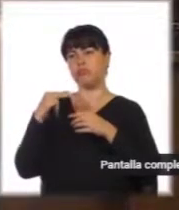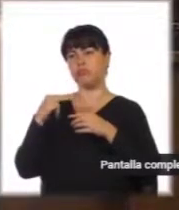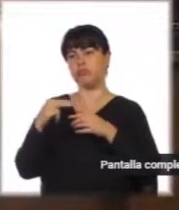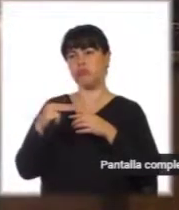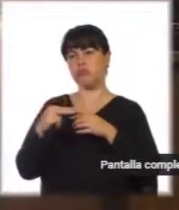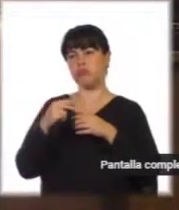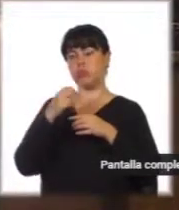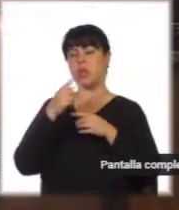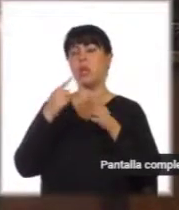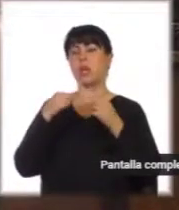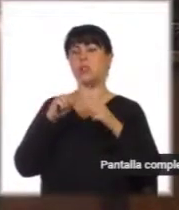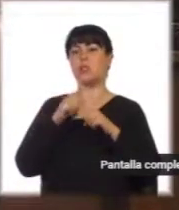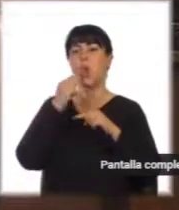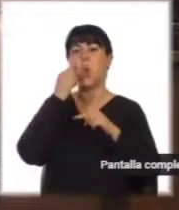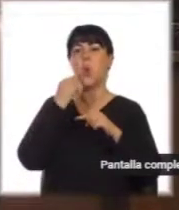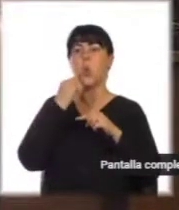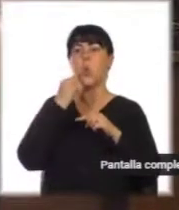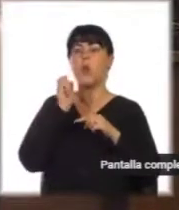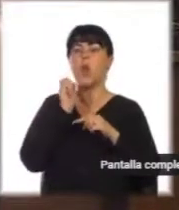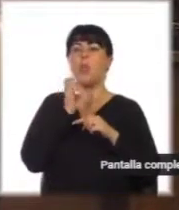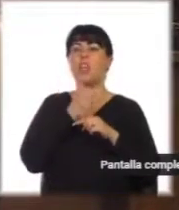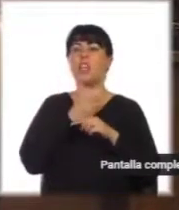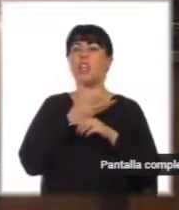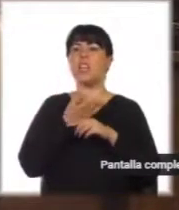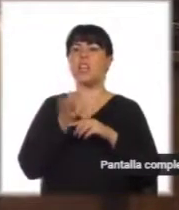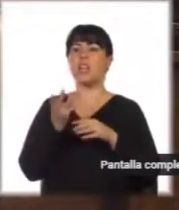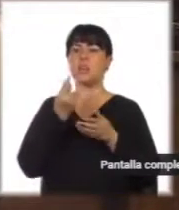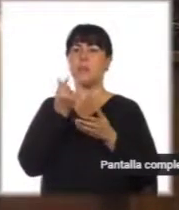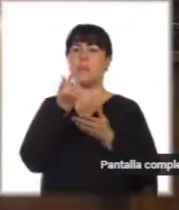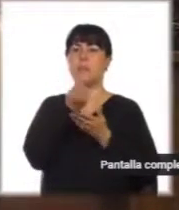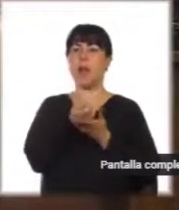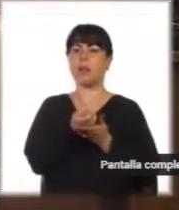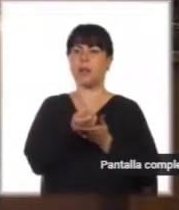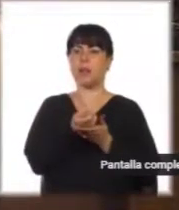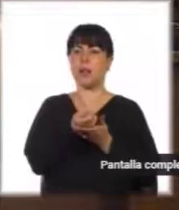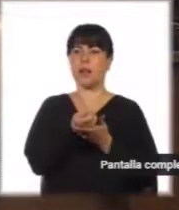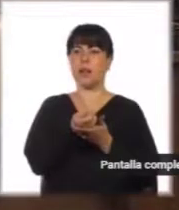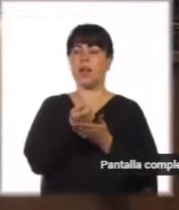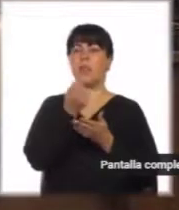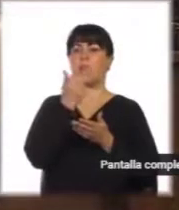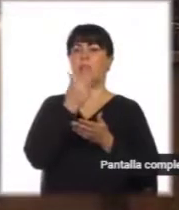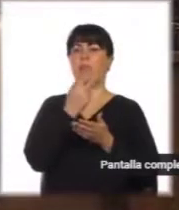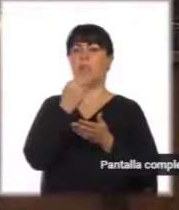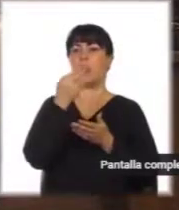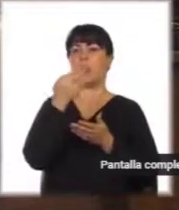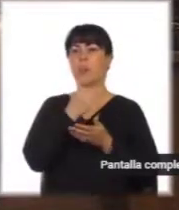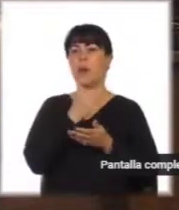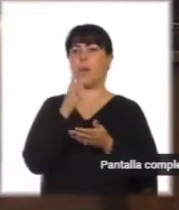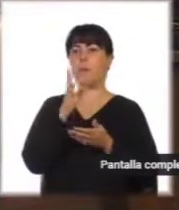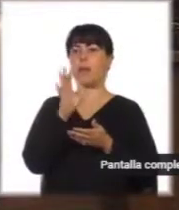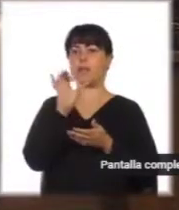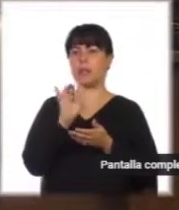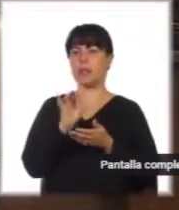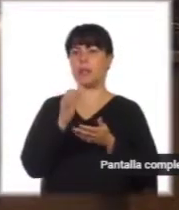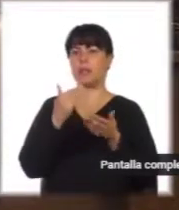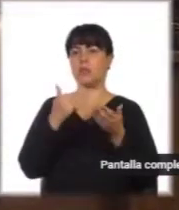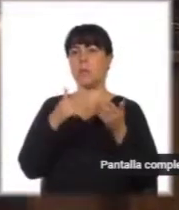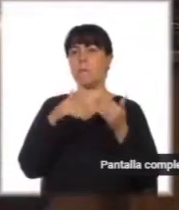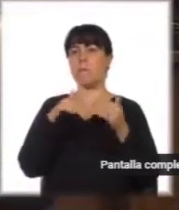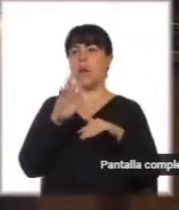el número de quienes recibirán la reparación monetaria de 3 BPC no superan las 30